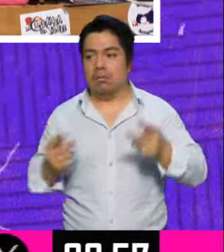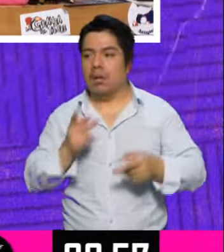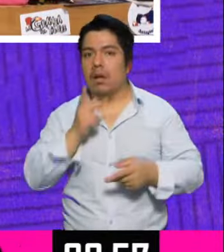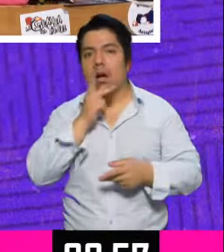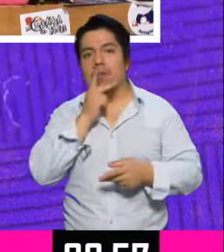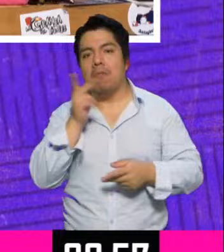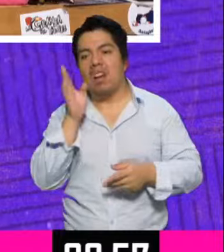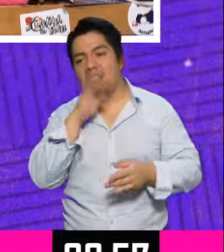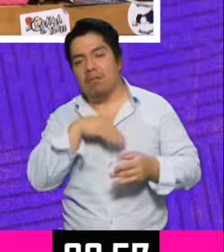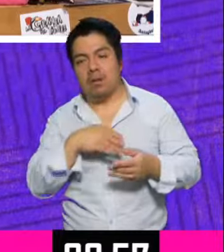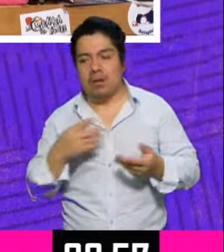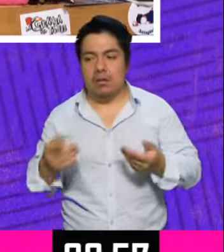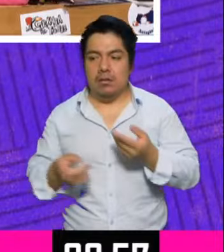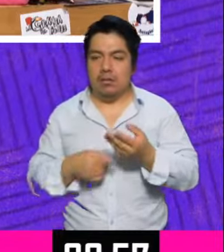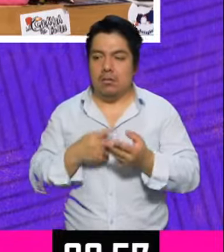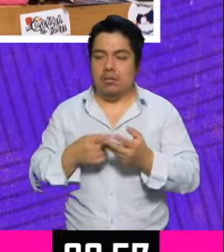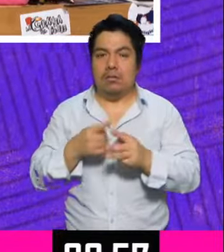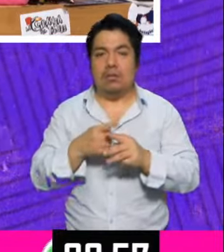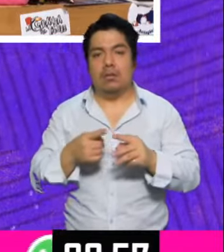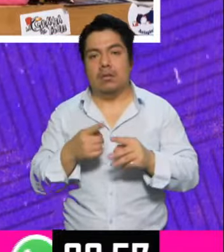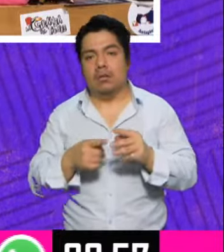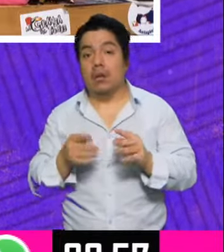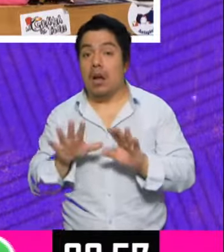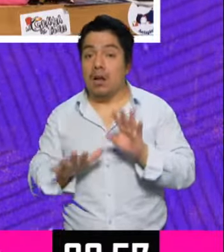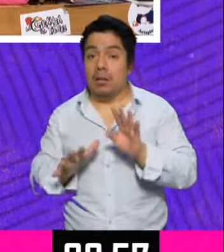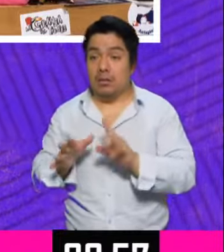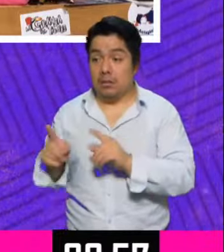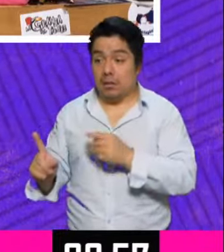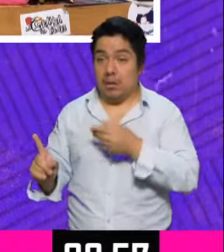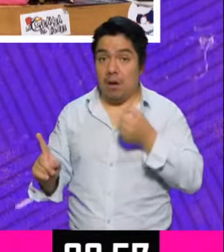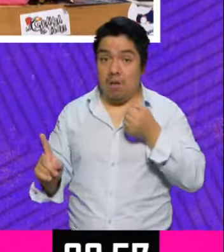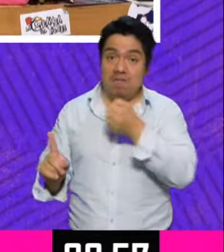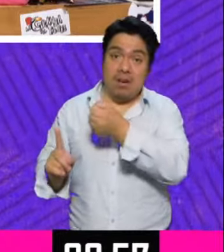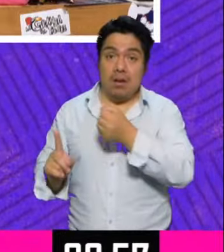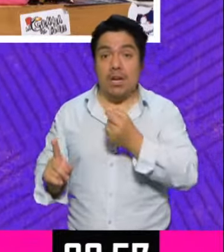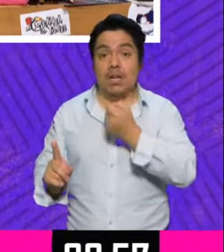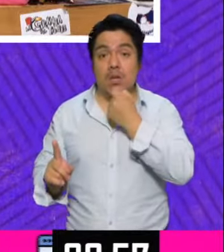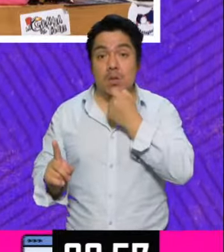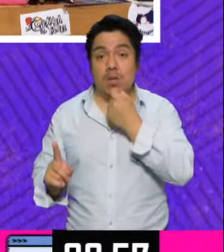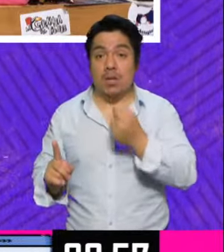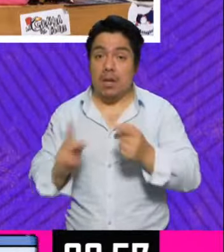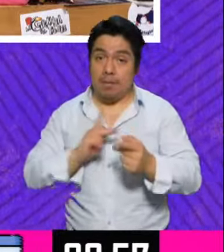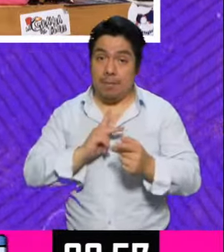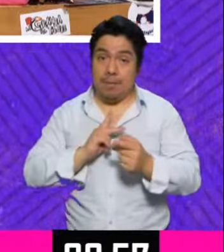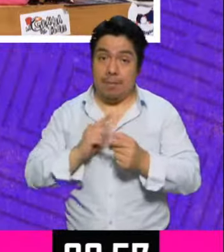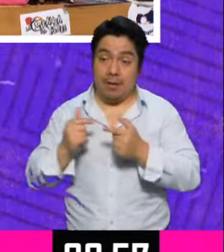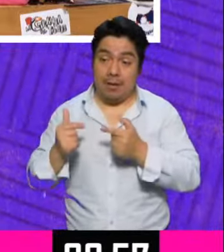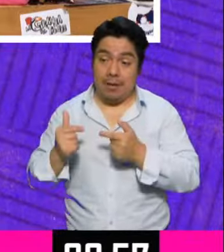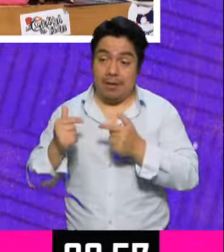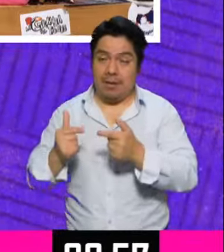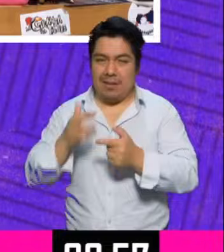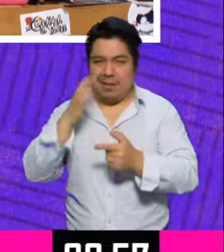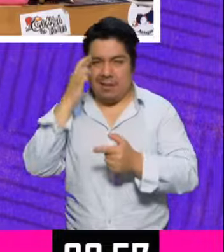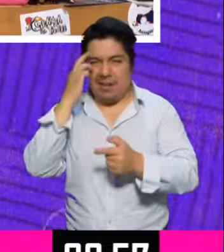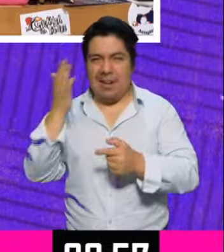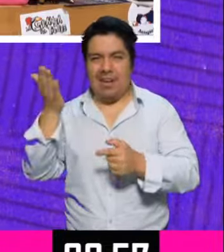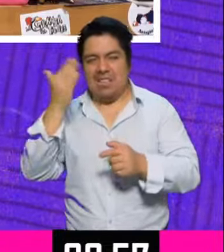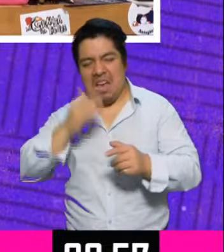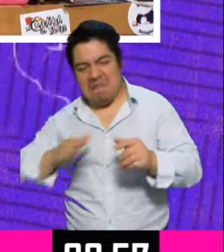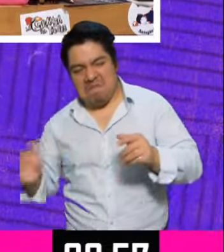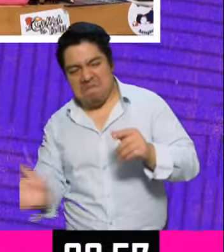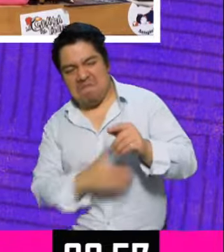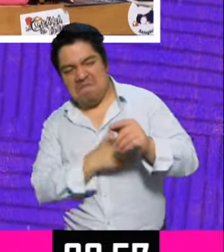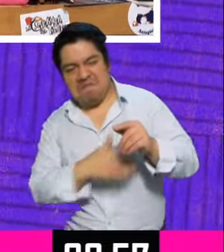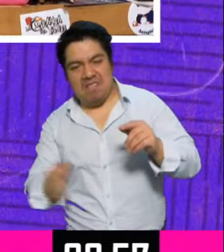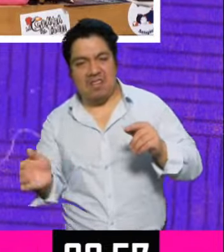hay este ya hay niveles más grandes hay violencia a los niños por lo menos en mi generación se nos golpeaba así de rigor